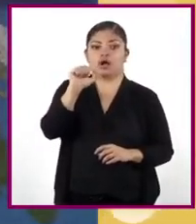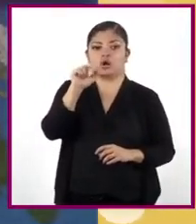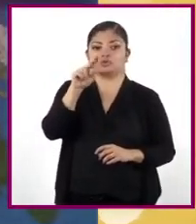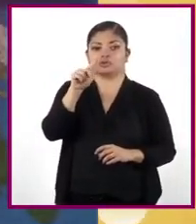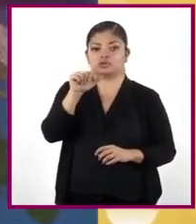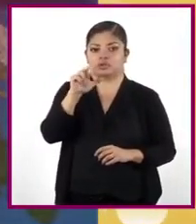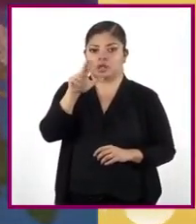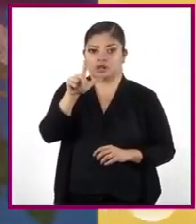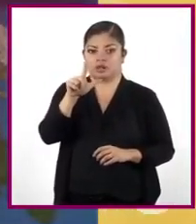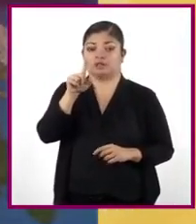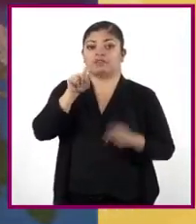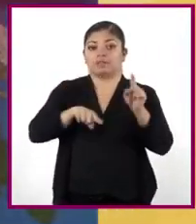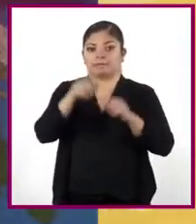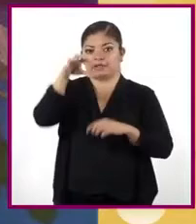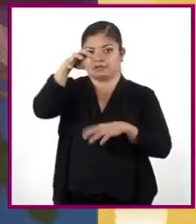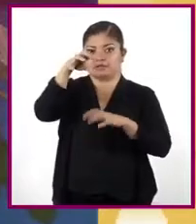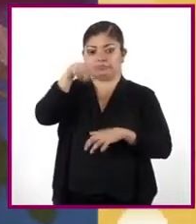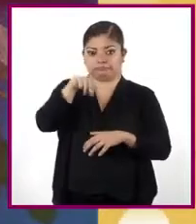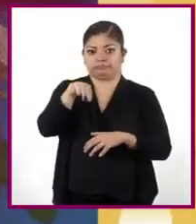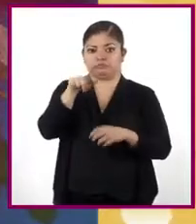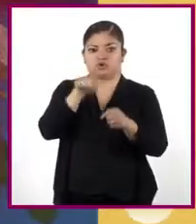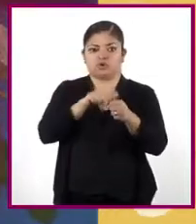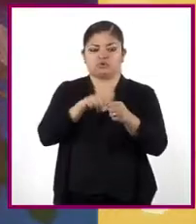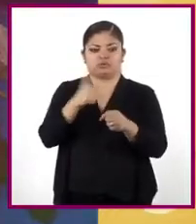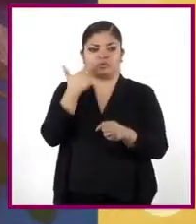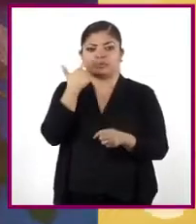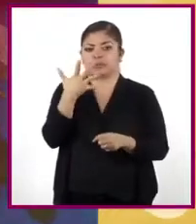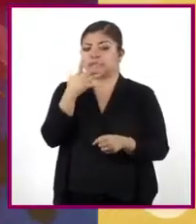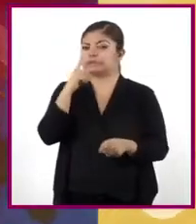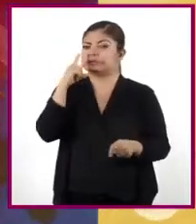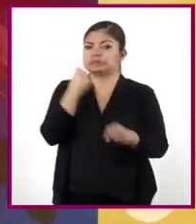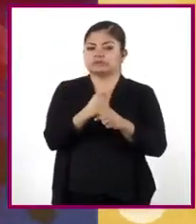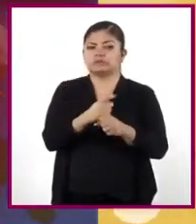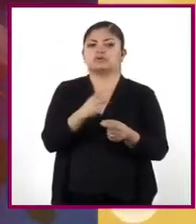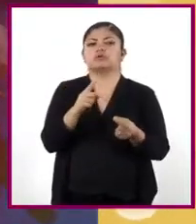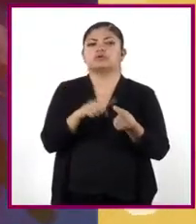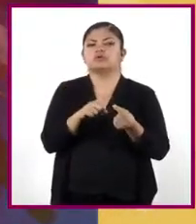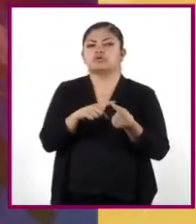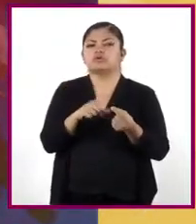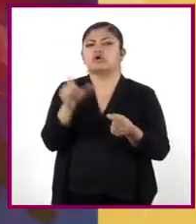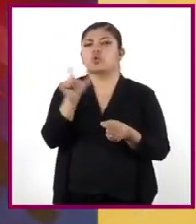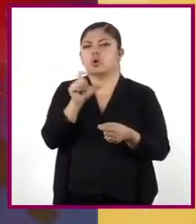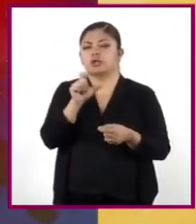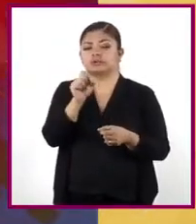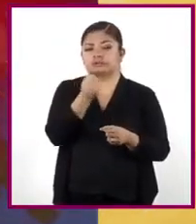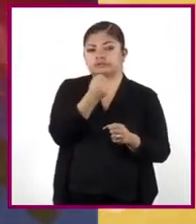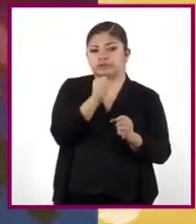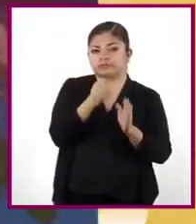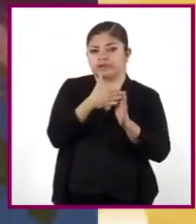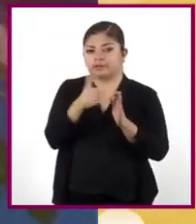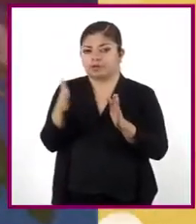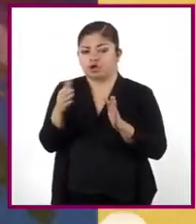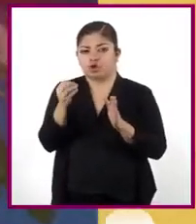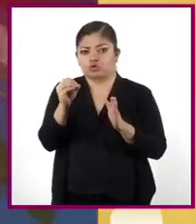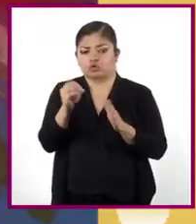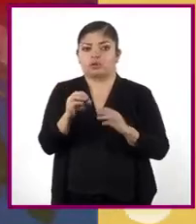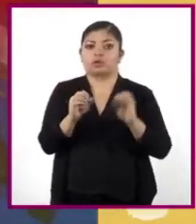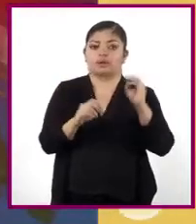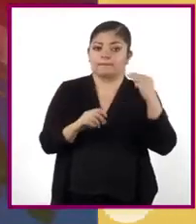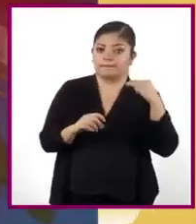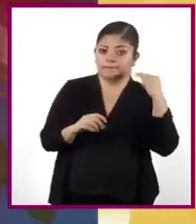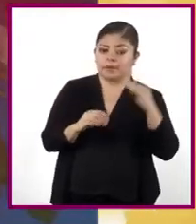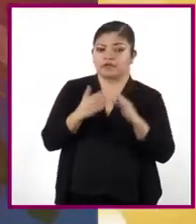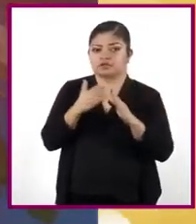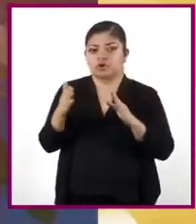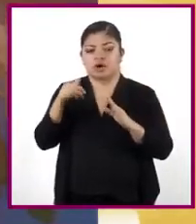Este fenómeno, de extraordinaria belleza, ocurre principalmente entre los meses de septiembre a octubre y de marzo a abril en las